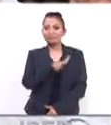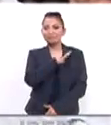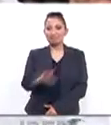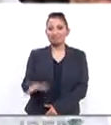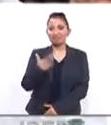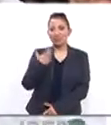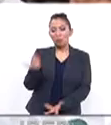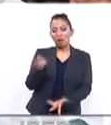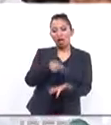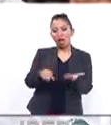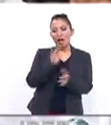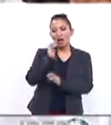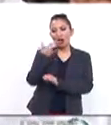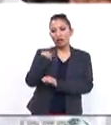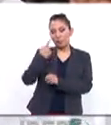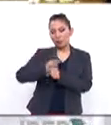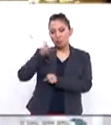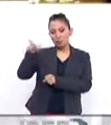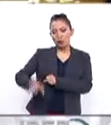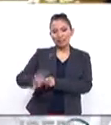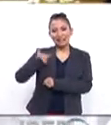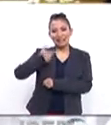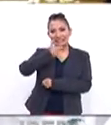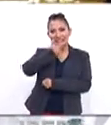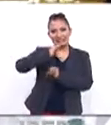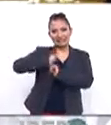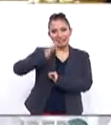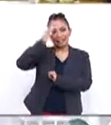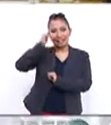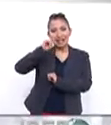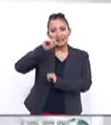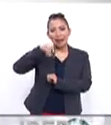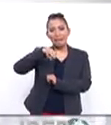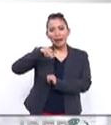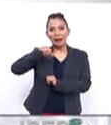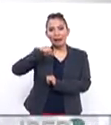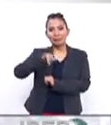Rechazan la moción de censura contra la primera ministra de Reino Unido, Theresa May.